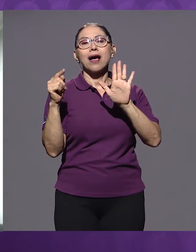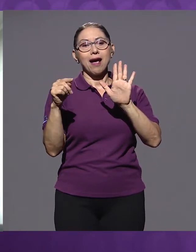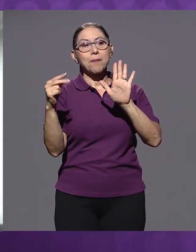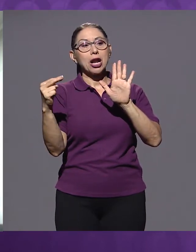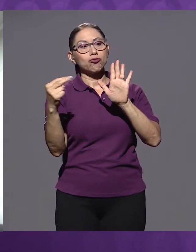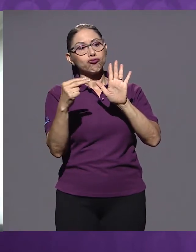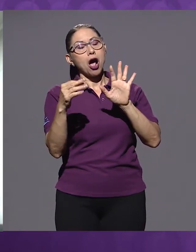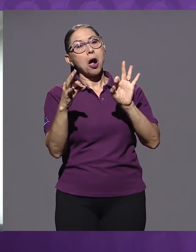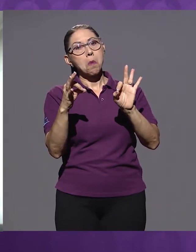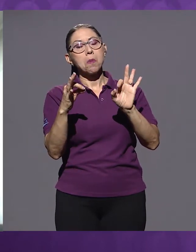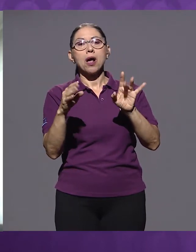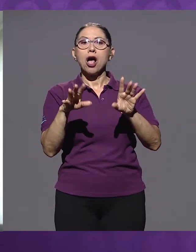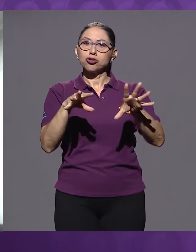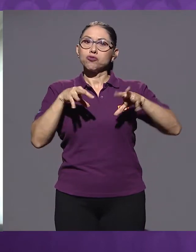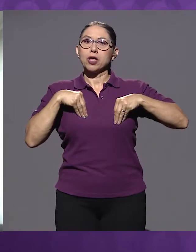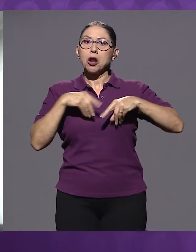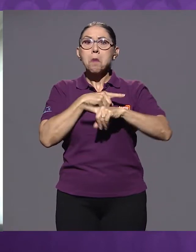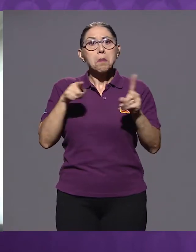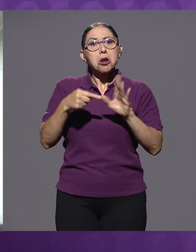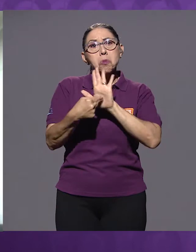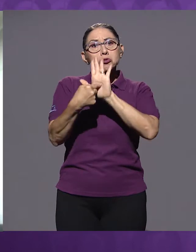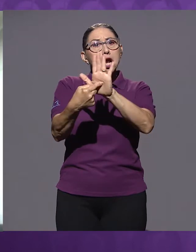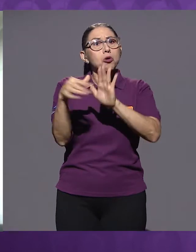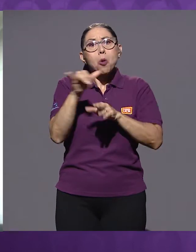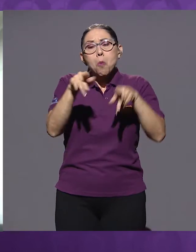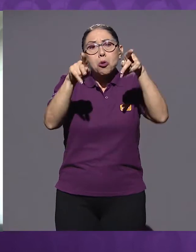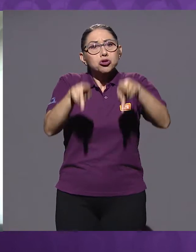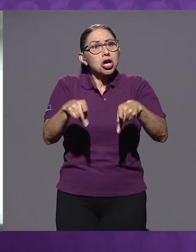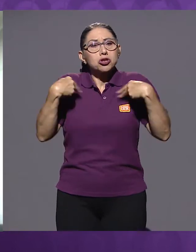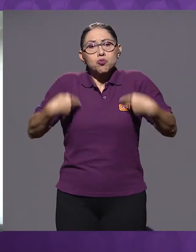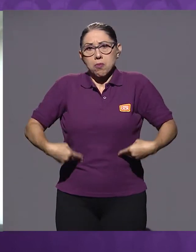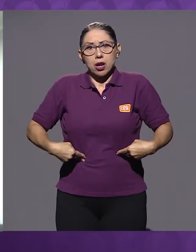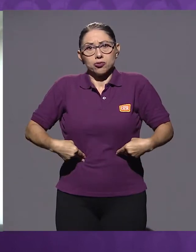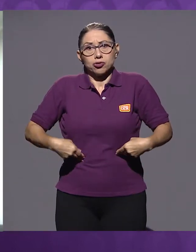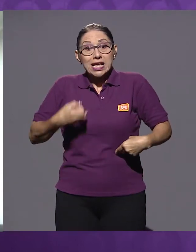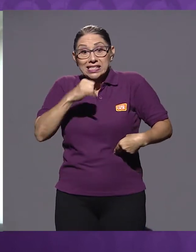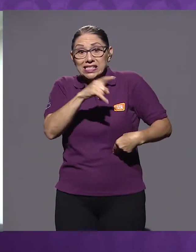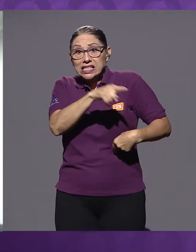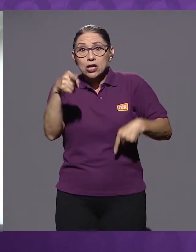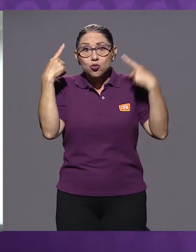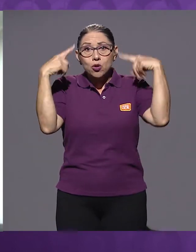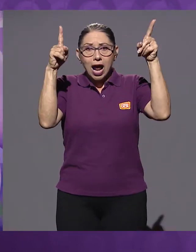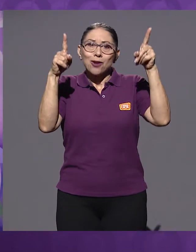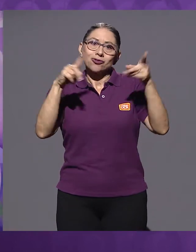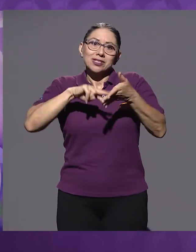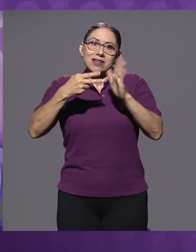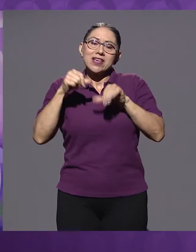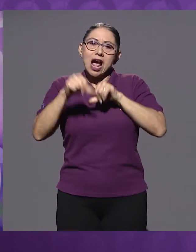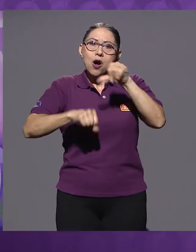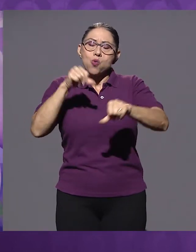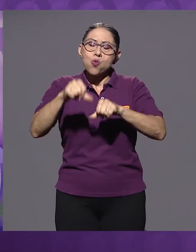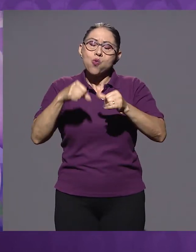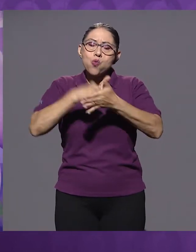toca empaquetarlo de una manera mostrándolos como que son seres humanos que si hicieron eso fue porque se esforzaron mucho.